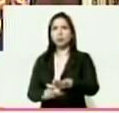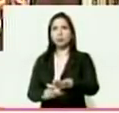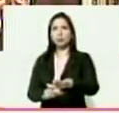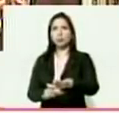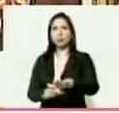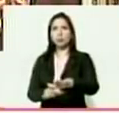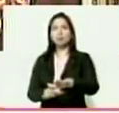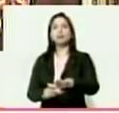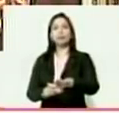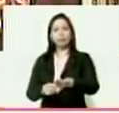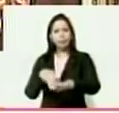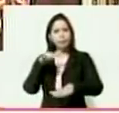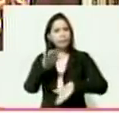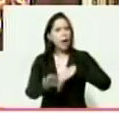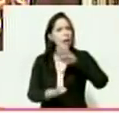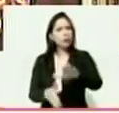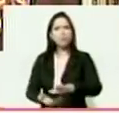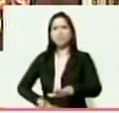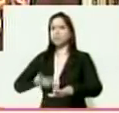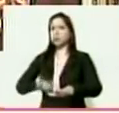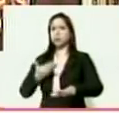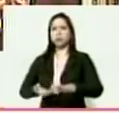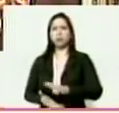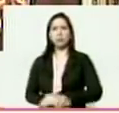paso trascendente.